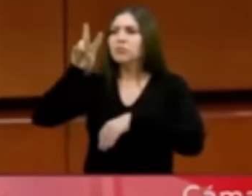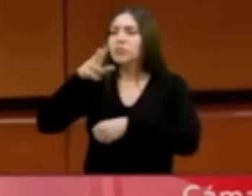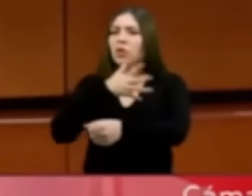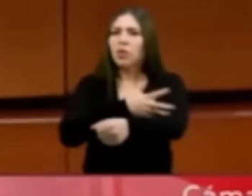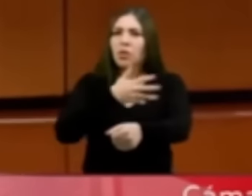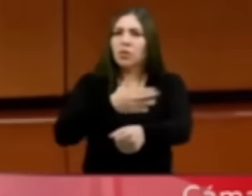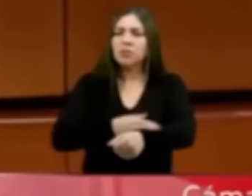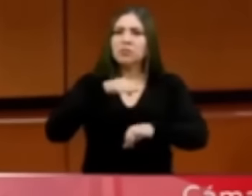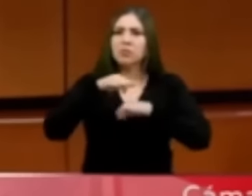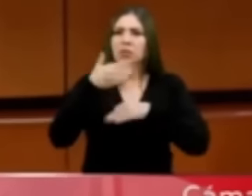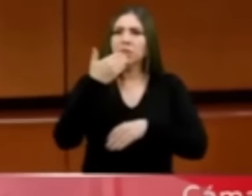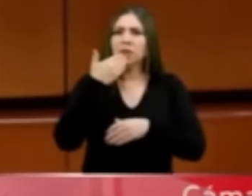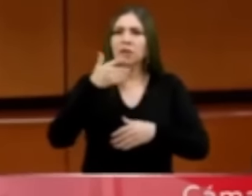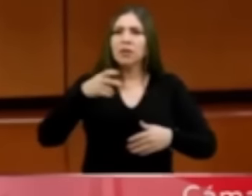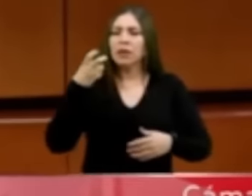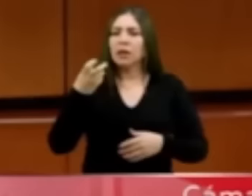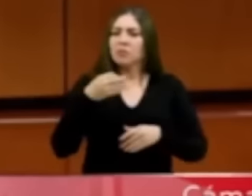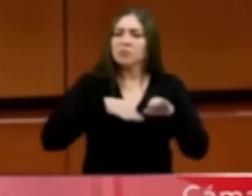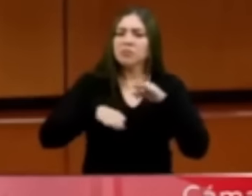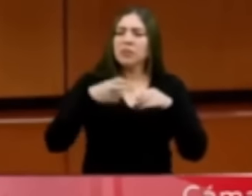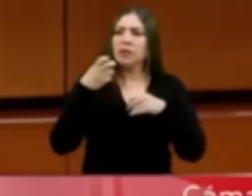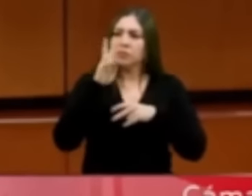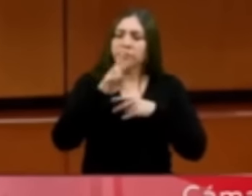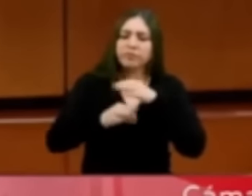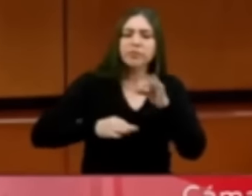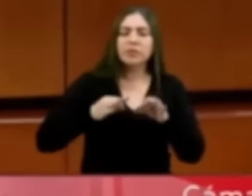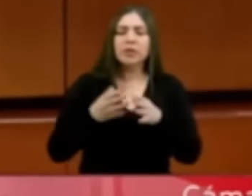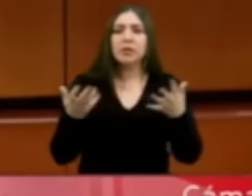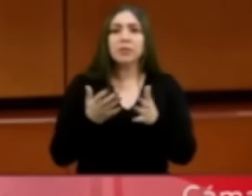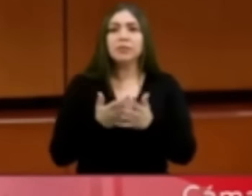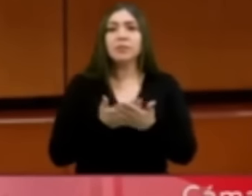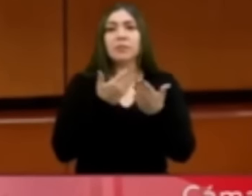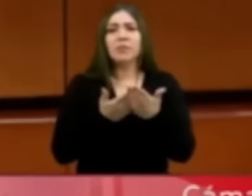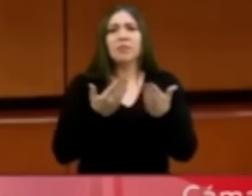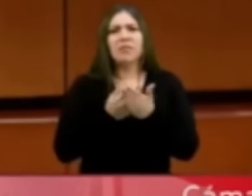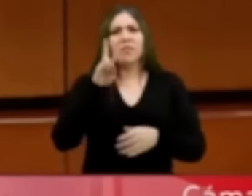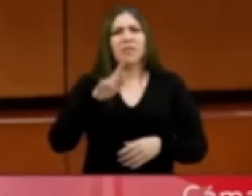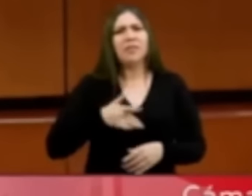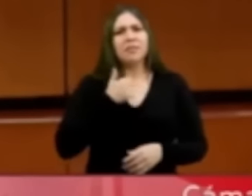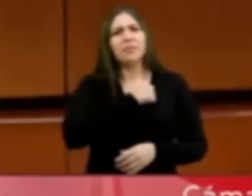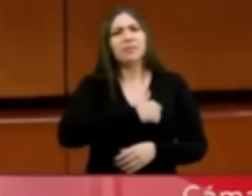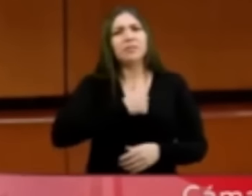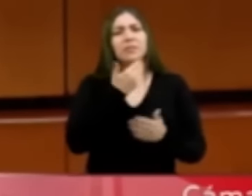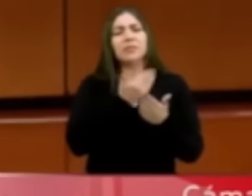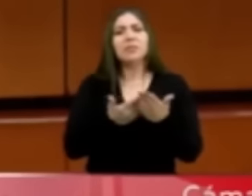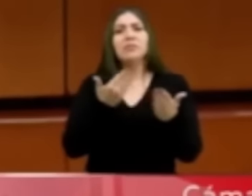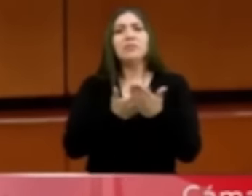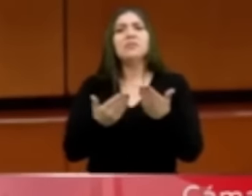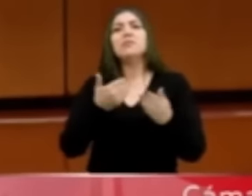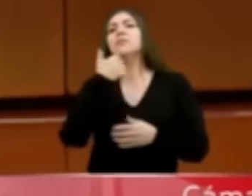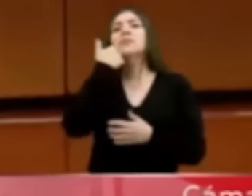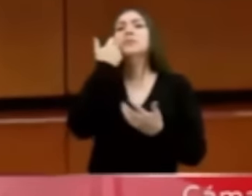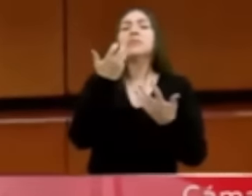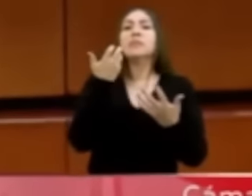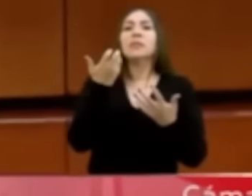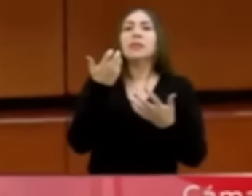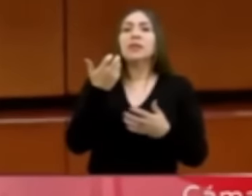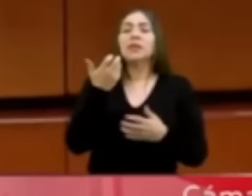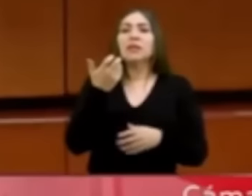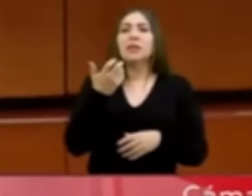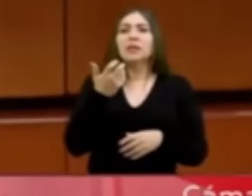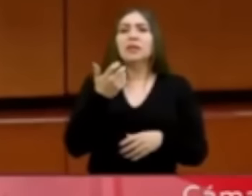mucha eficiencia. Me parece muy lamentable que quieran linchar, que quieran literalmente